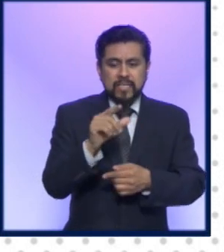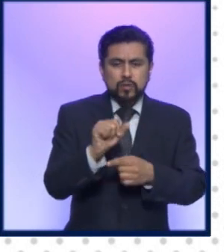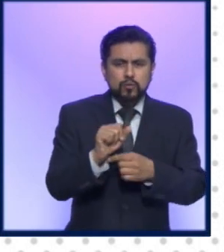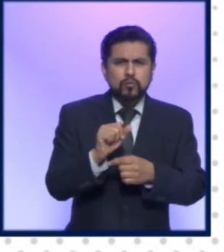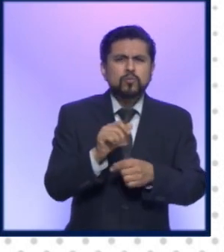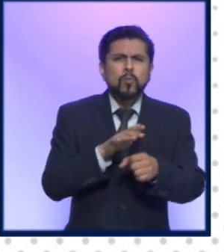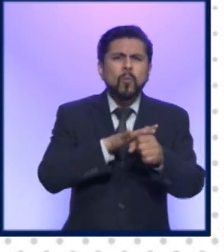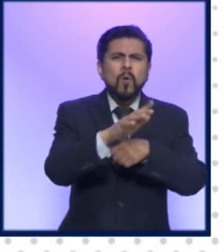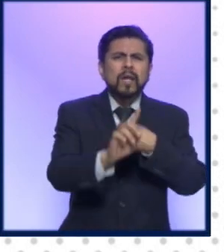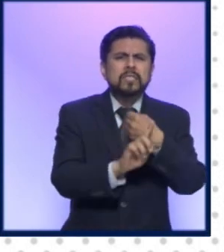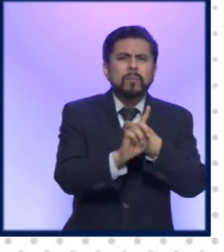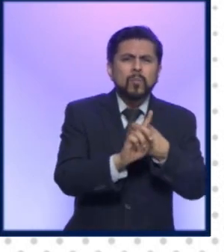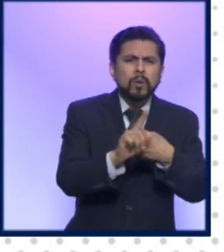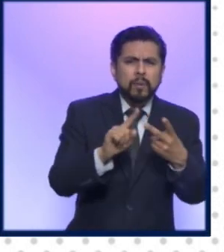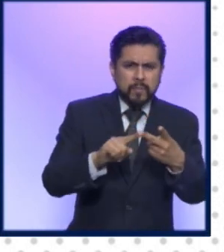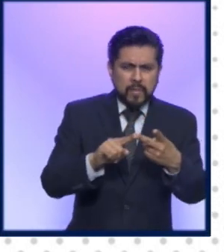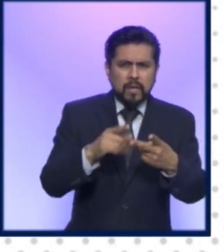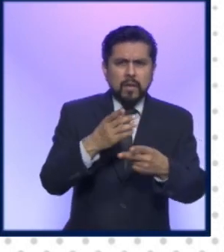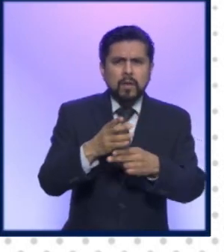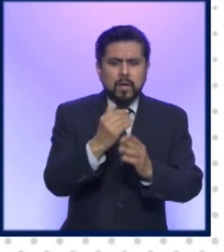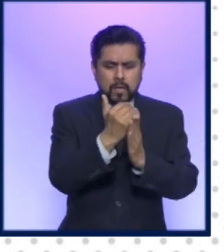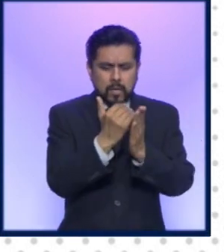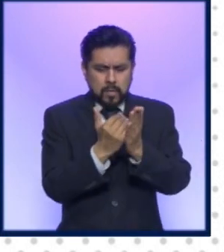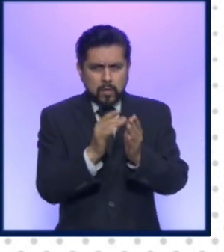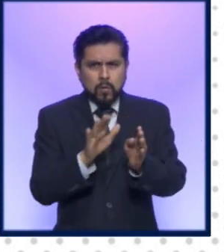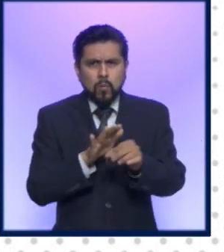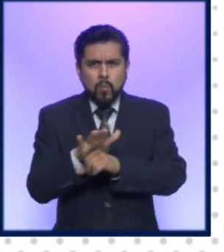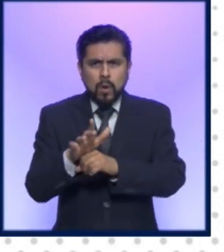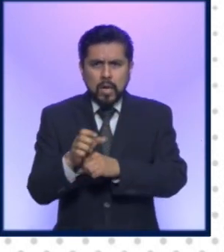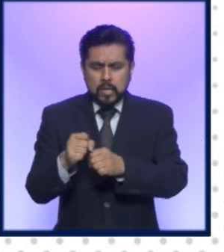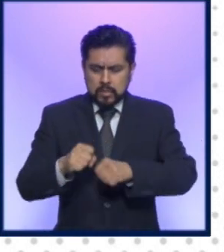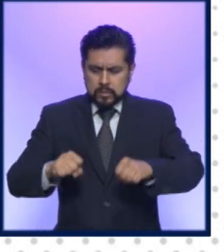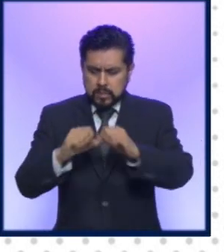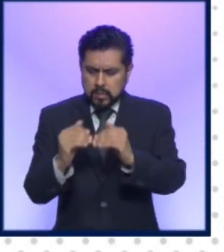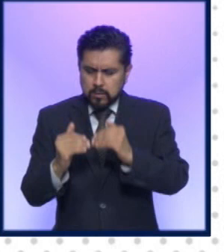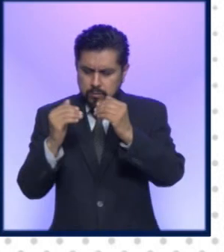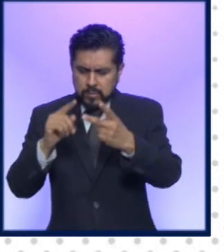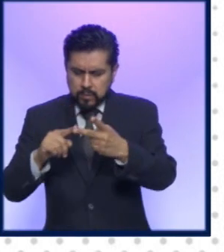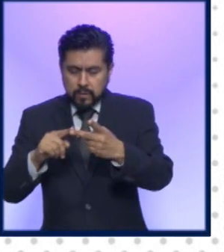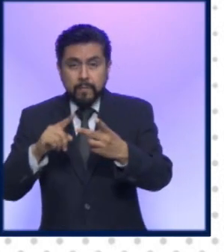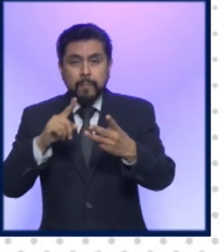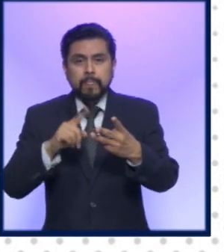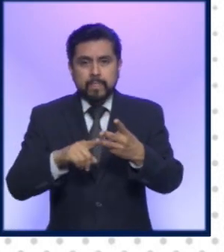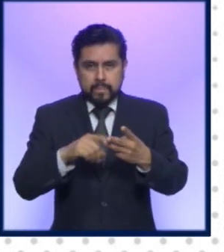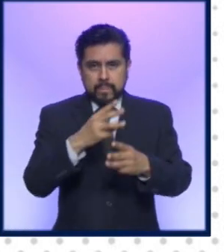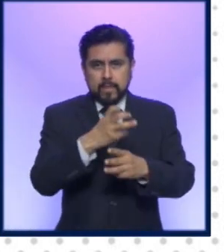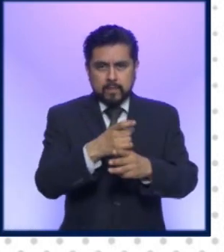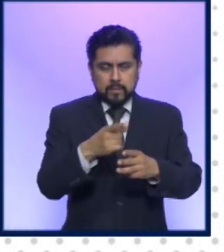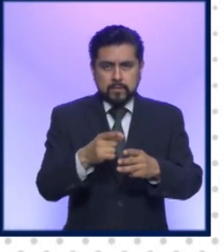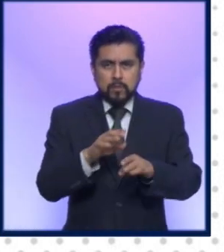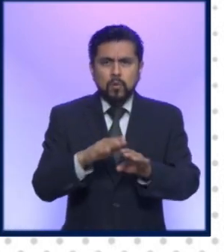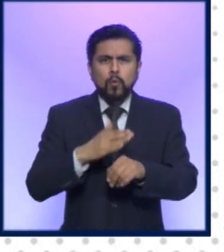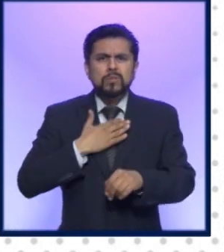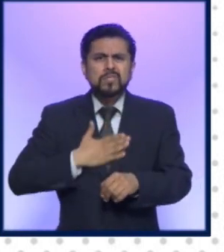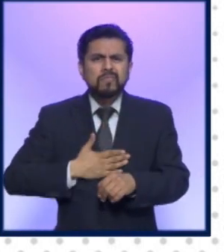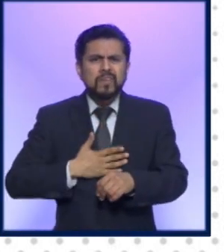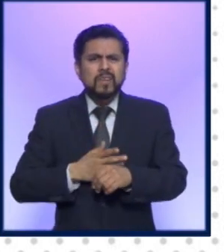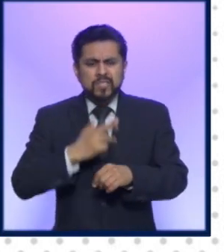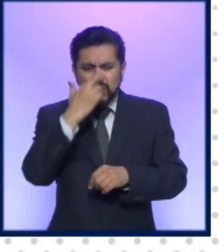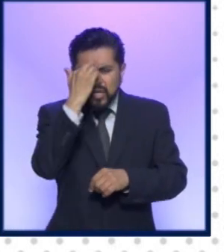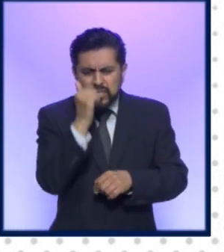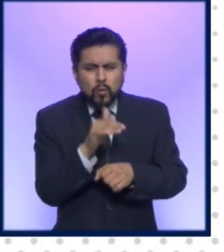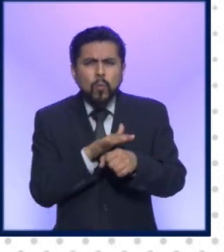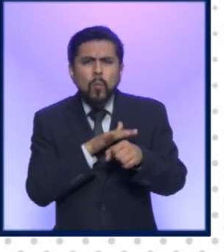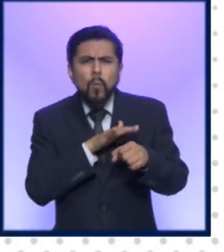presentado también el criterio jurídico o decisión de la sala Superior y debemos mencionar la justificación que es la parte